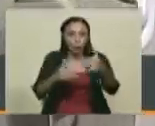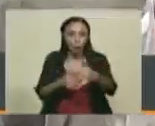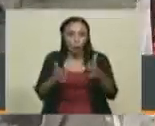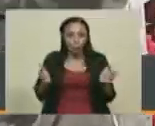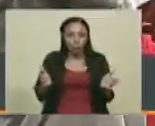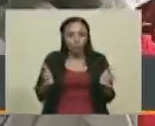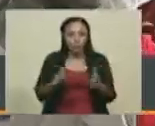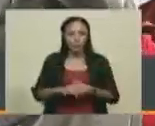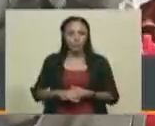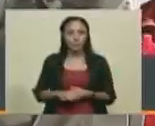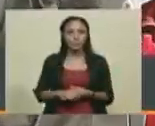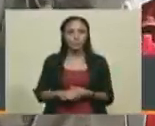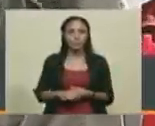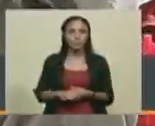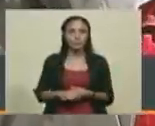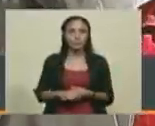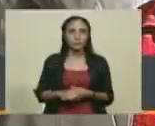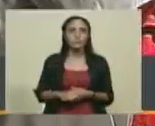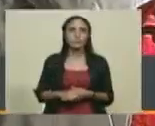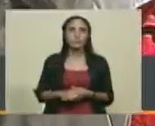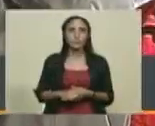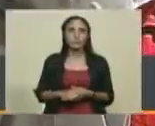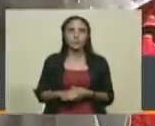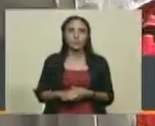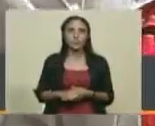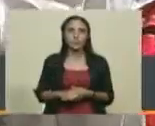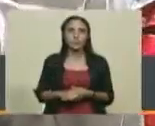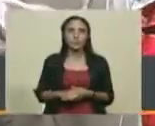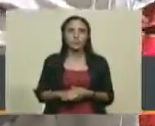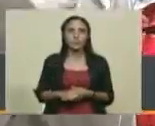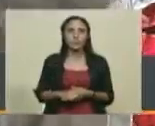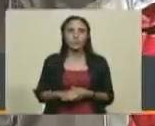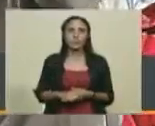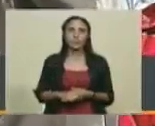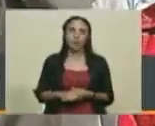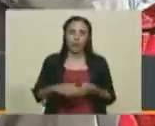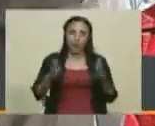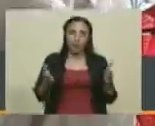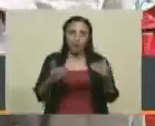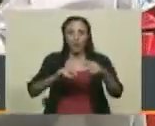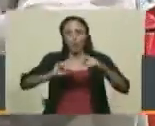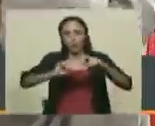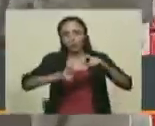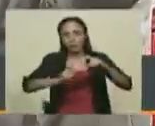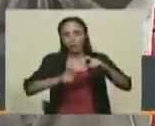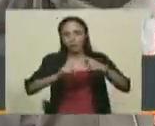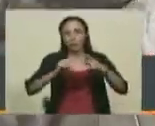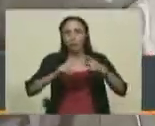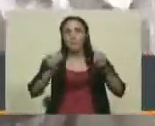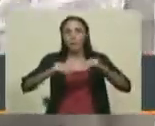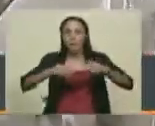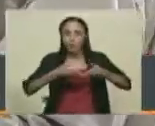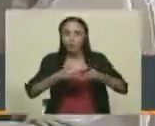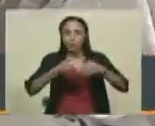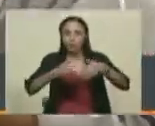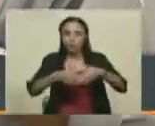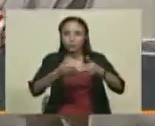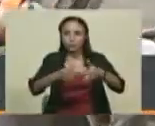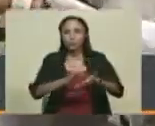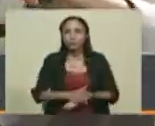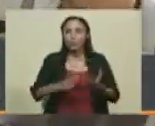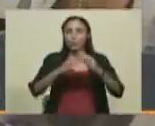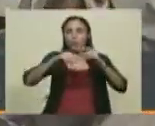que la gabarra tiene que poseer el barco remolcador, la lancha de pasajeros, la lancha de